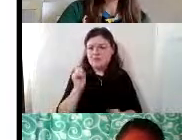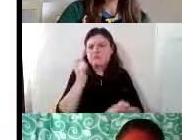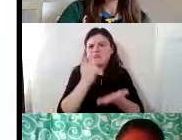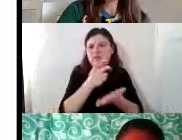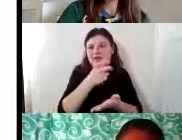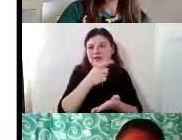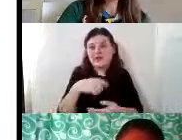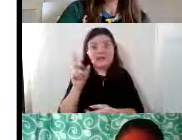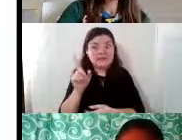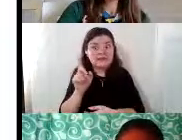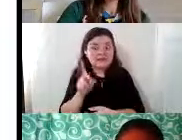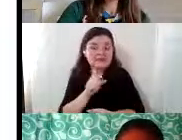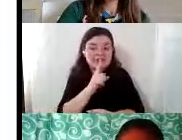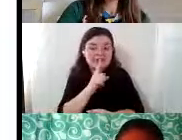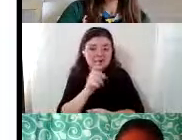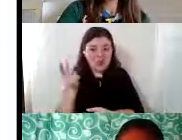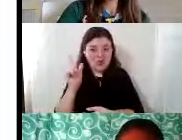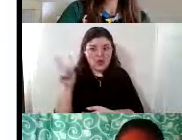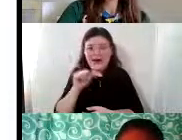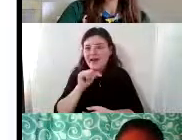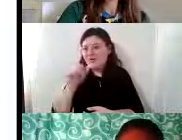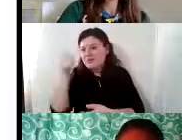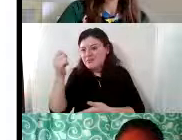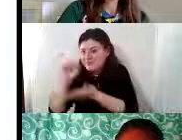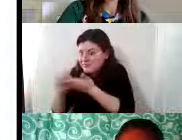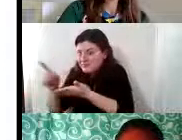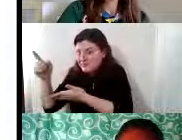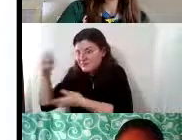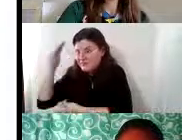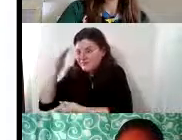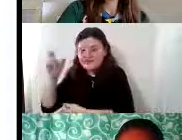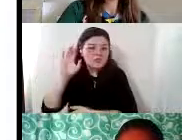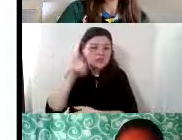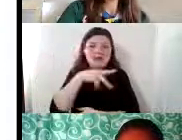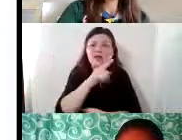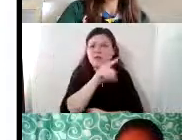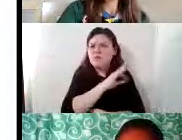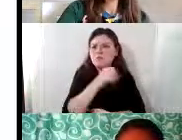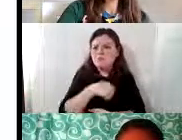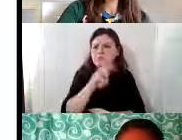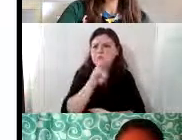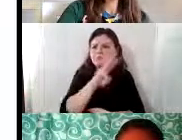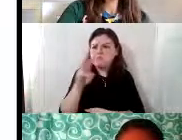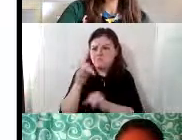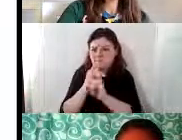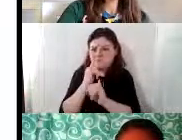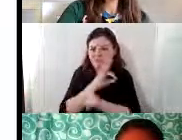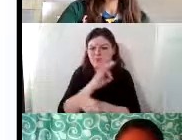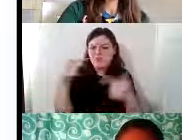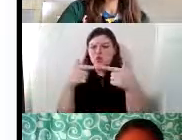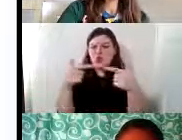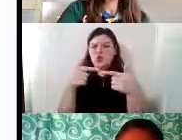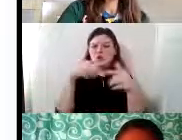ojalá y ningún autor nos esté escuchando, pero todos estos libros los podemos encontrar en línea. Sí, por ahí los googleamos y los